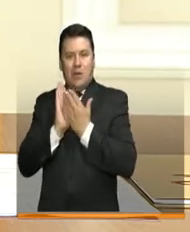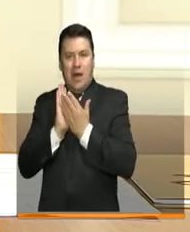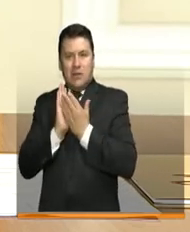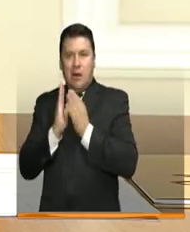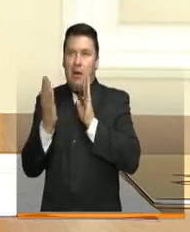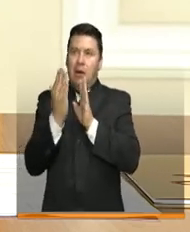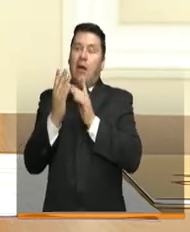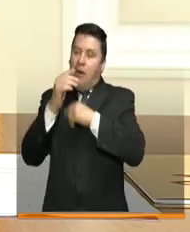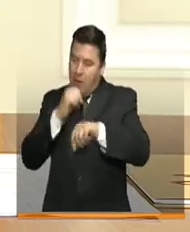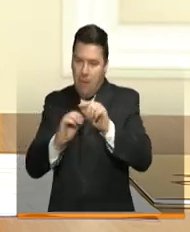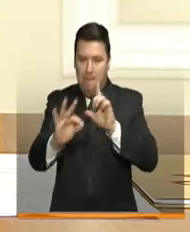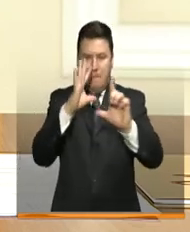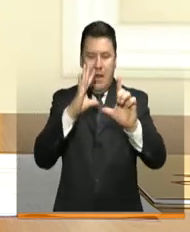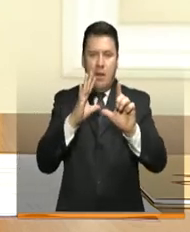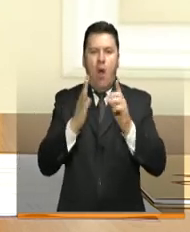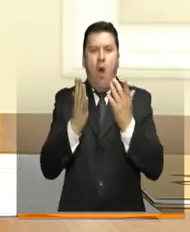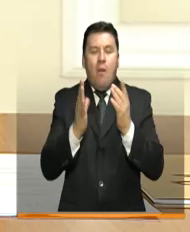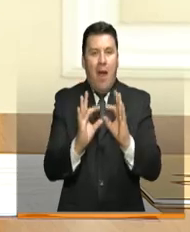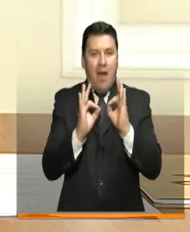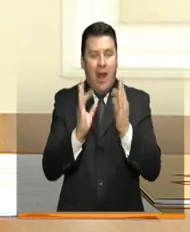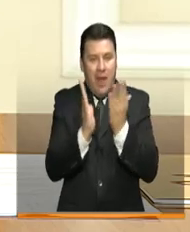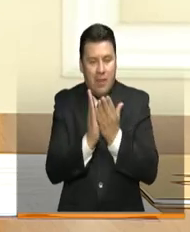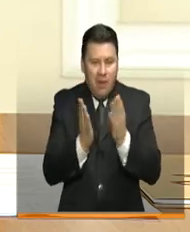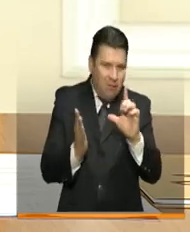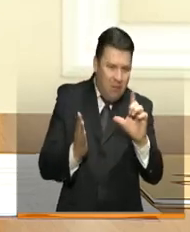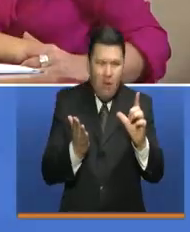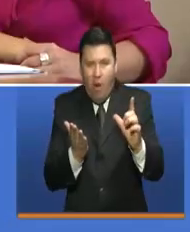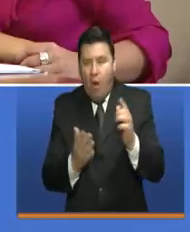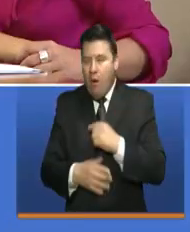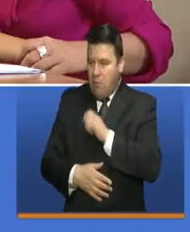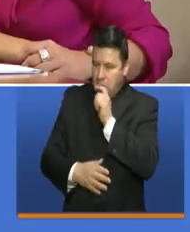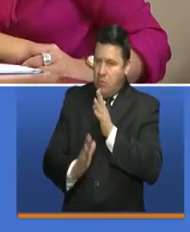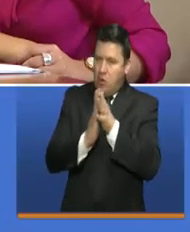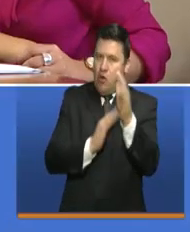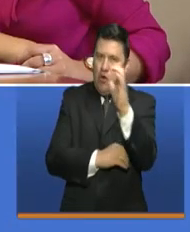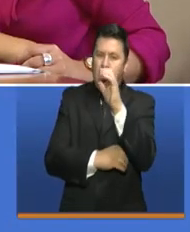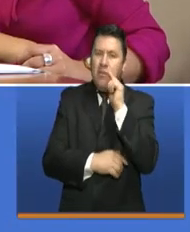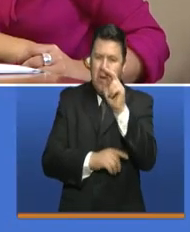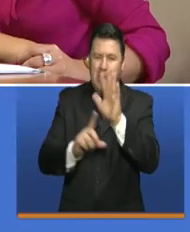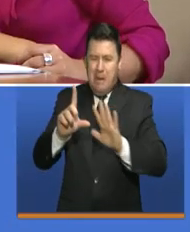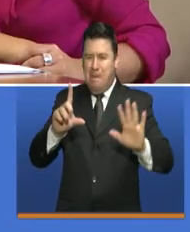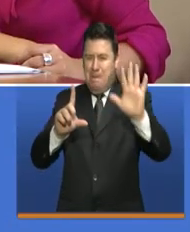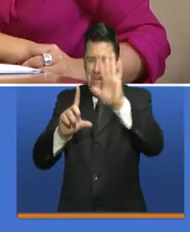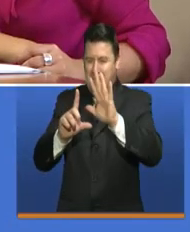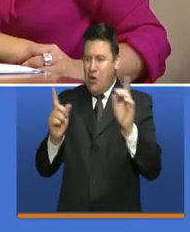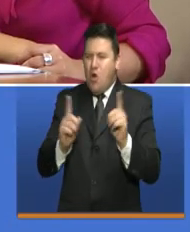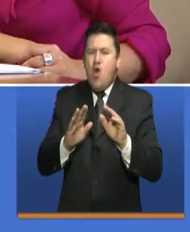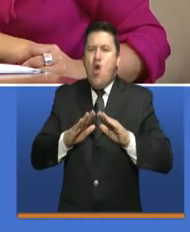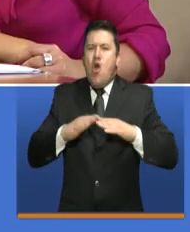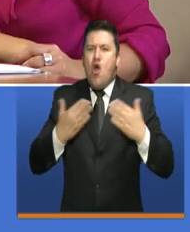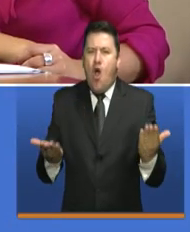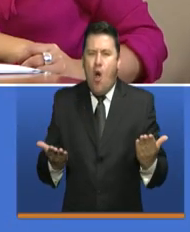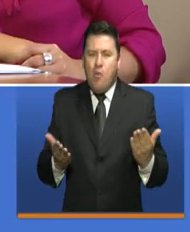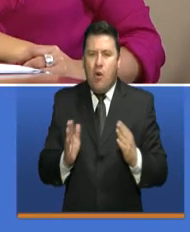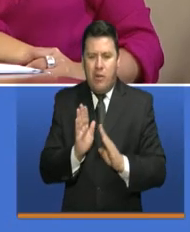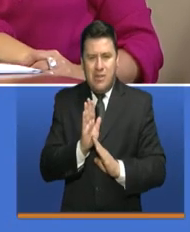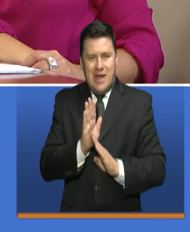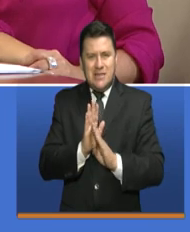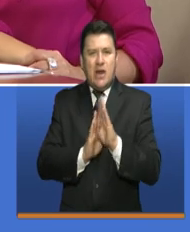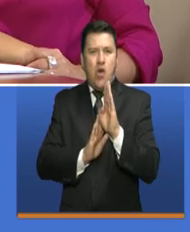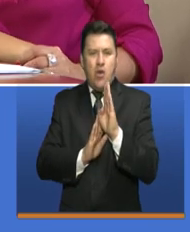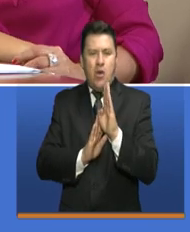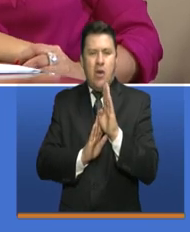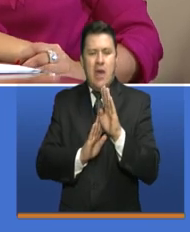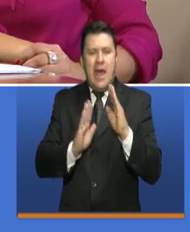le pueda hablar rápidamente a los colombianos, pero primero viendo este video de cómo se está desarrollando